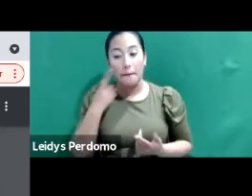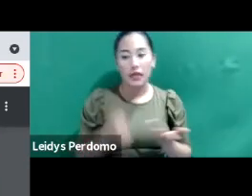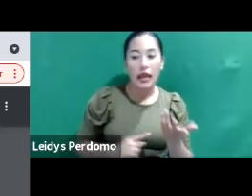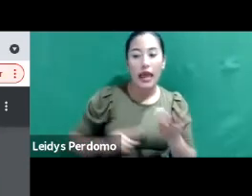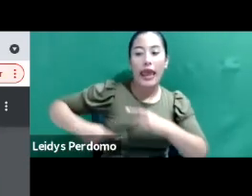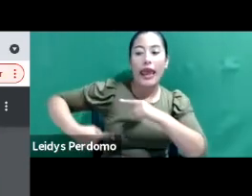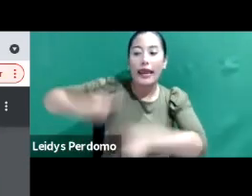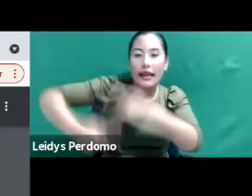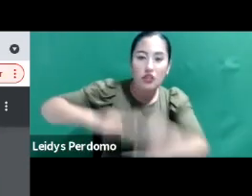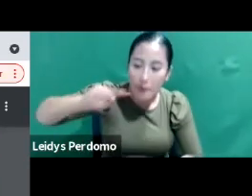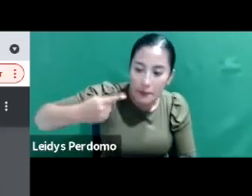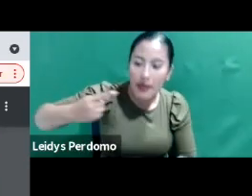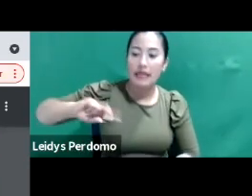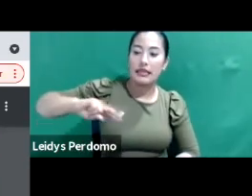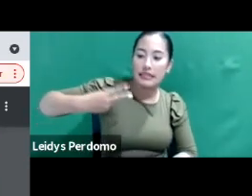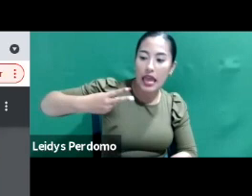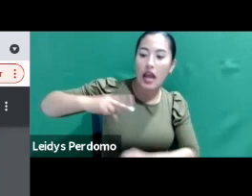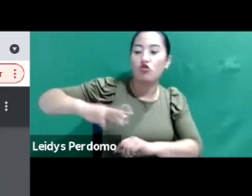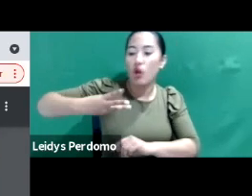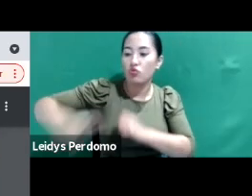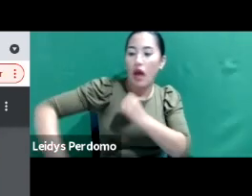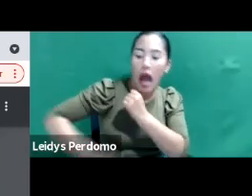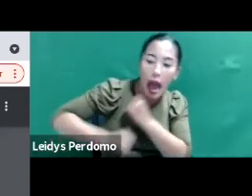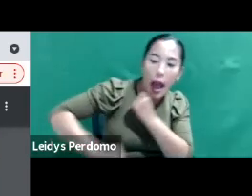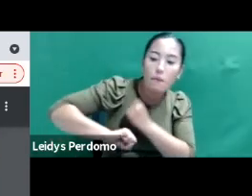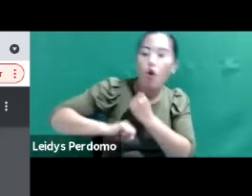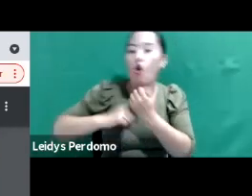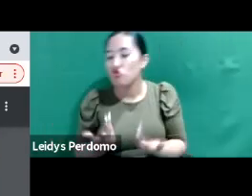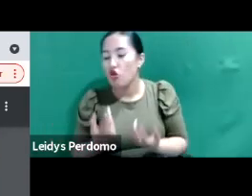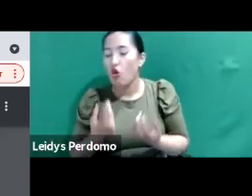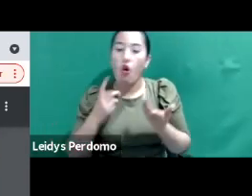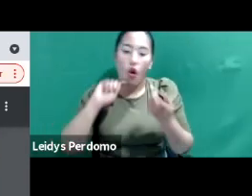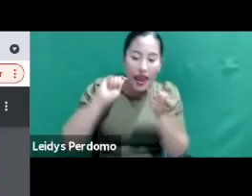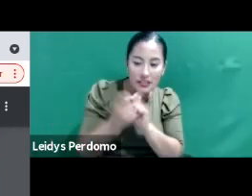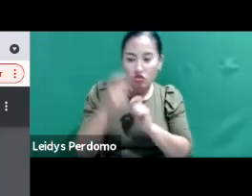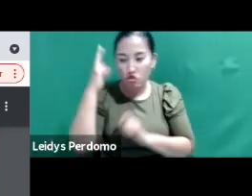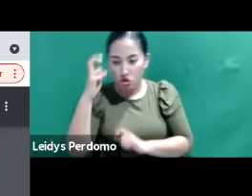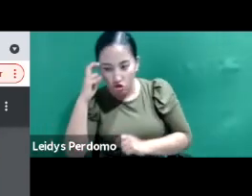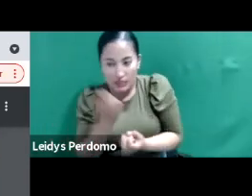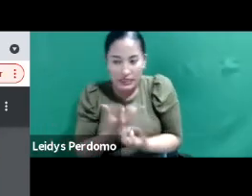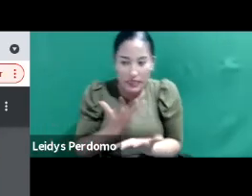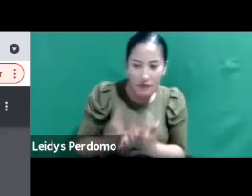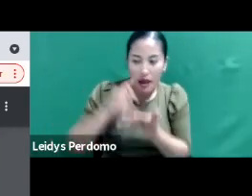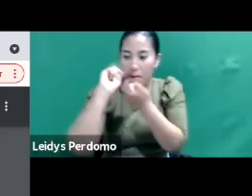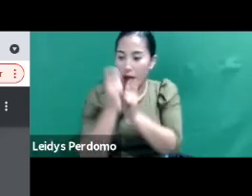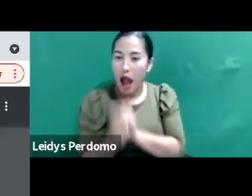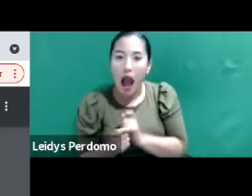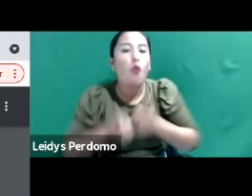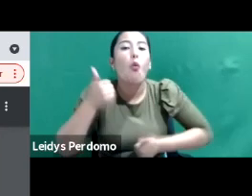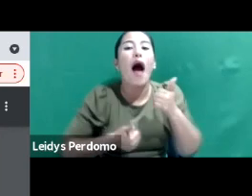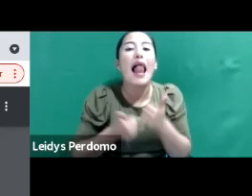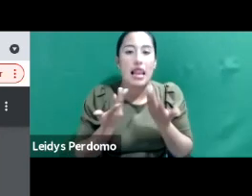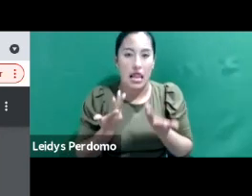generación con una base de tercera, o lo estoy haciendo desde segunda, estoy haciendo reestructuración cognitiva de tal persona, estoy haciendo esto. Esto es lo único